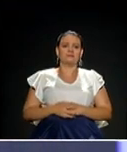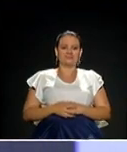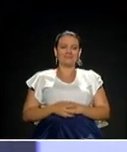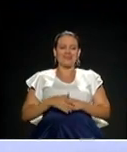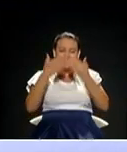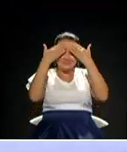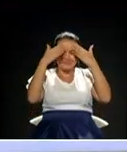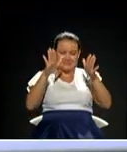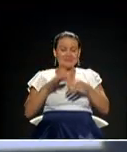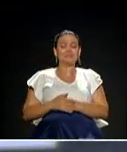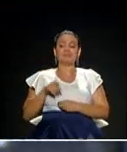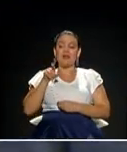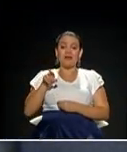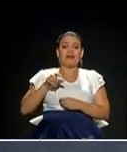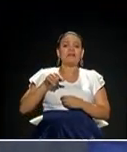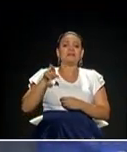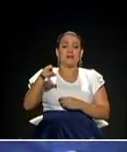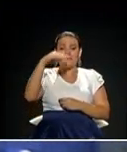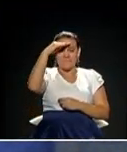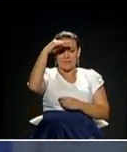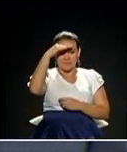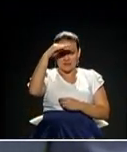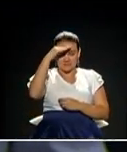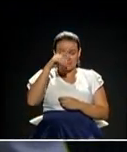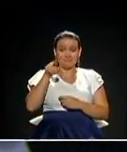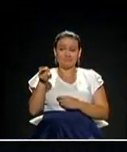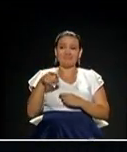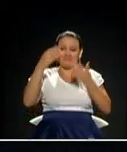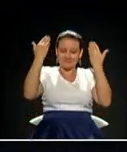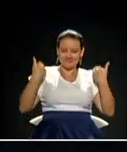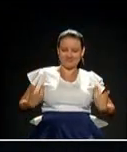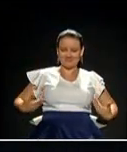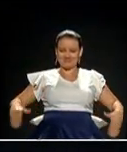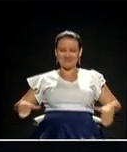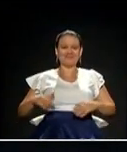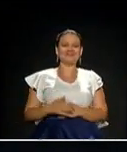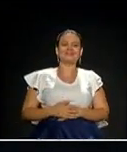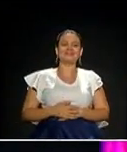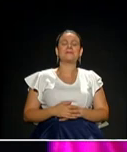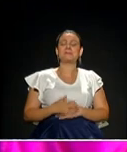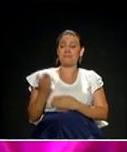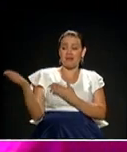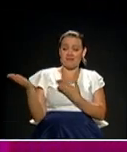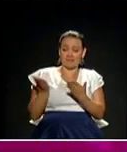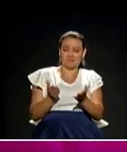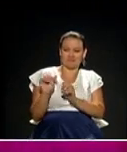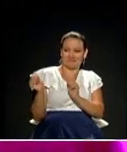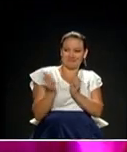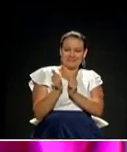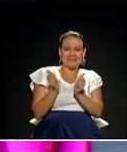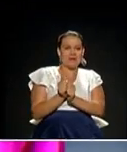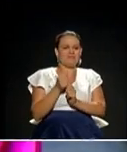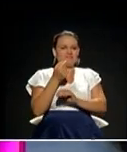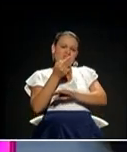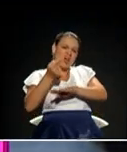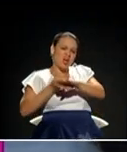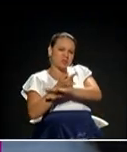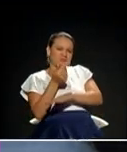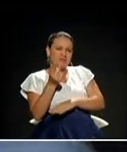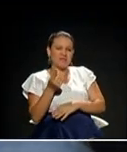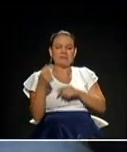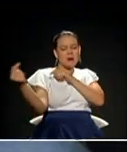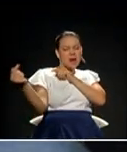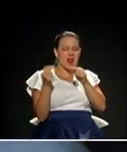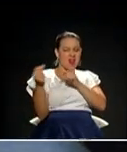del movimiento medellín a masa y beatriz elena rave de la alianza verde ya están aquí con nosotros y durante la próxima hora y media vamos a estar debatiendo